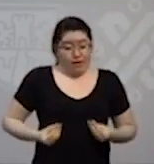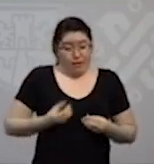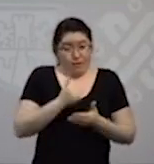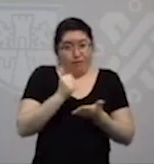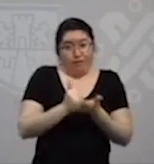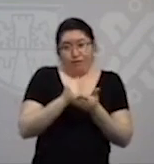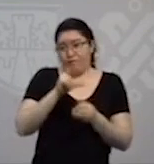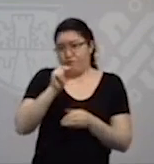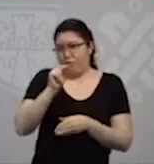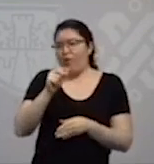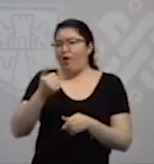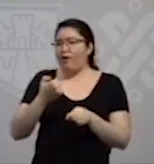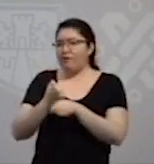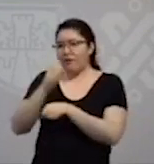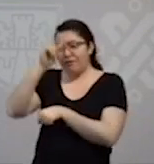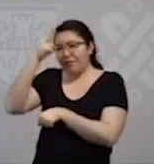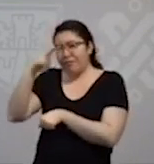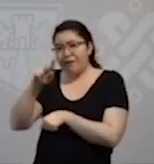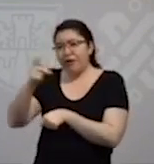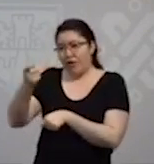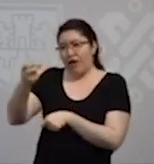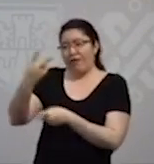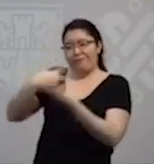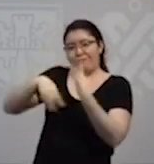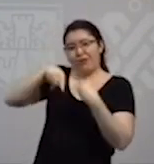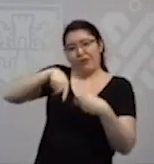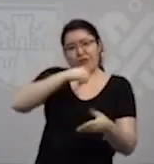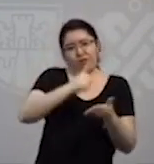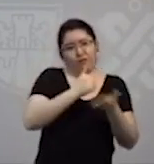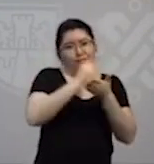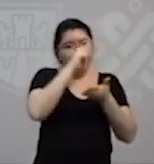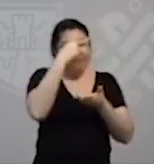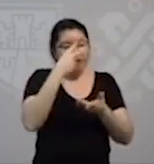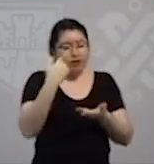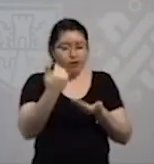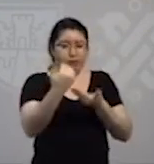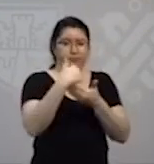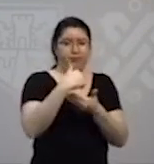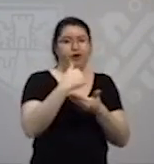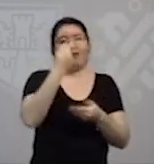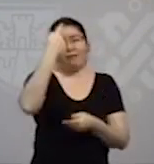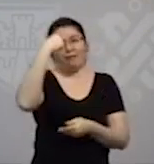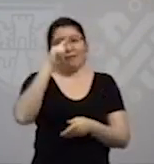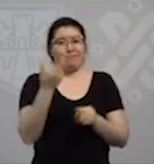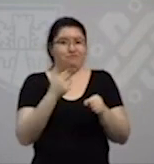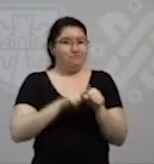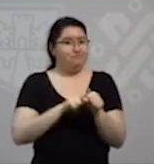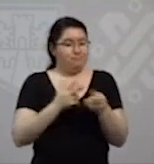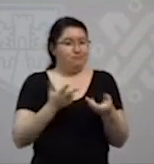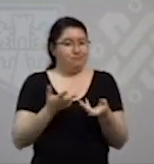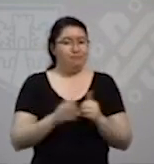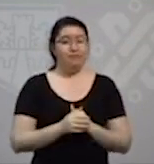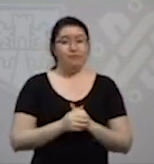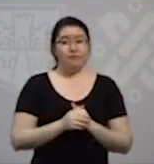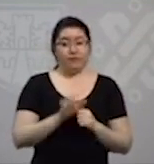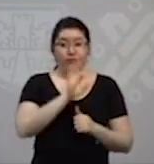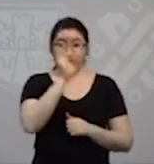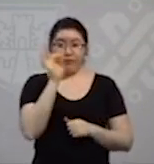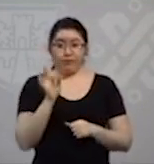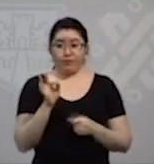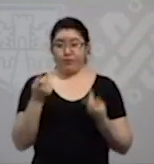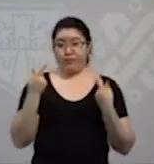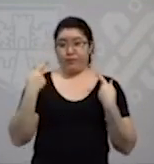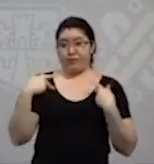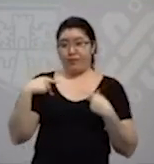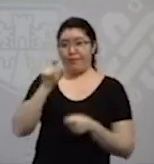viven en el Estado de México y se hospitalizan en hospitales de la ciudad o que están en la Ciudad de México, y el porcentaje de personas o